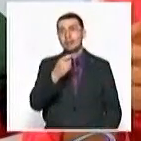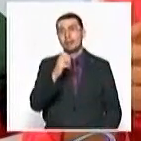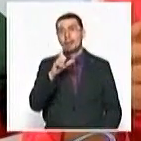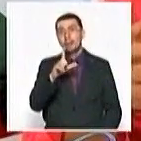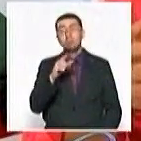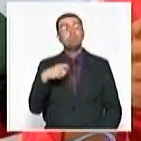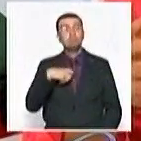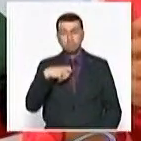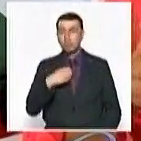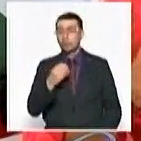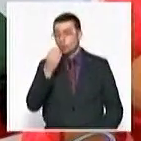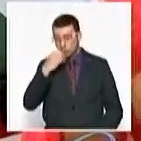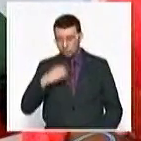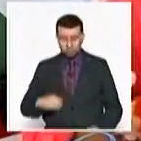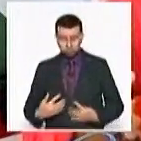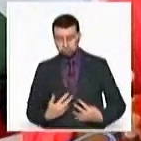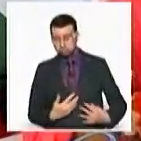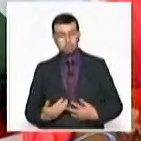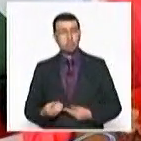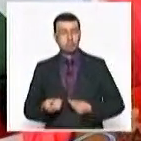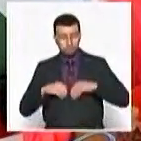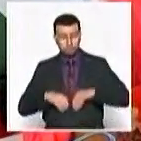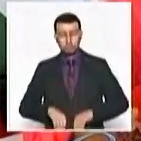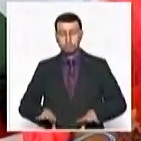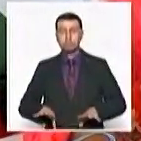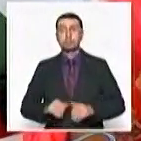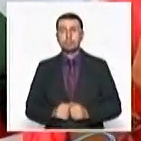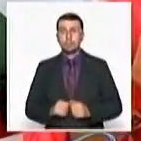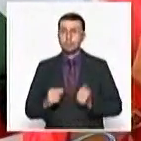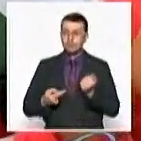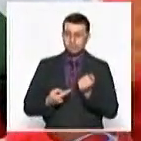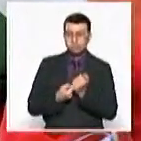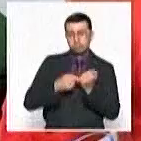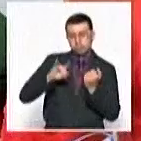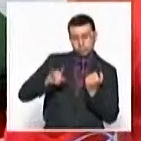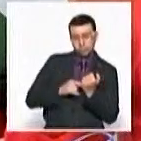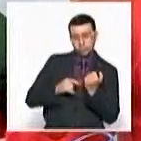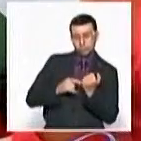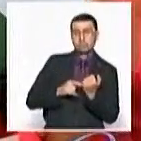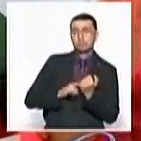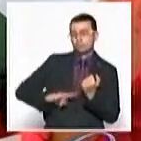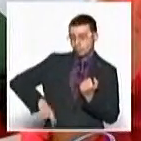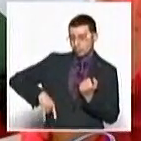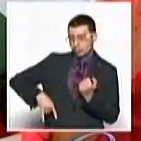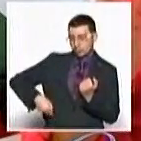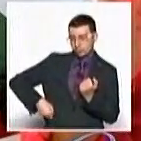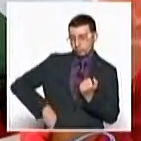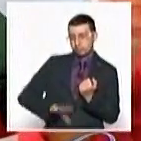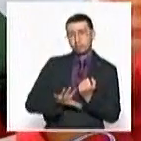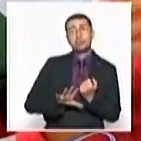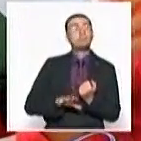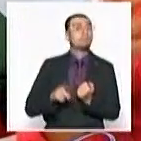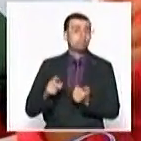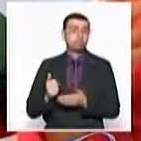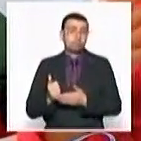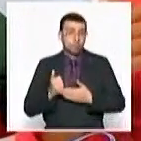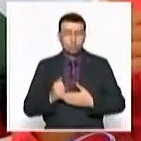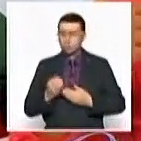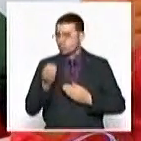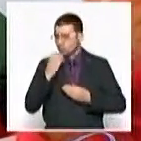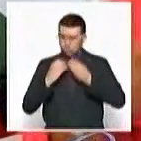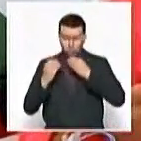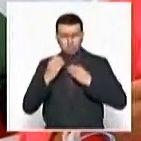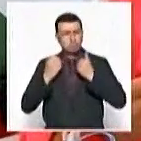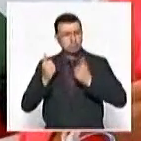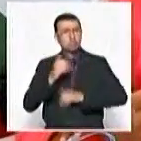y prebióticos, hacer los enemas, pero y tener una muy buena alimentación. Lo importante es que la gente